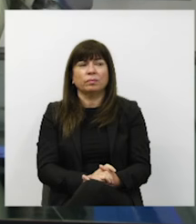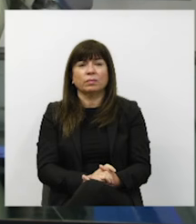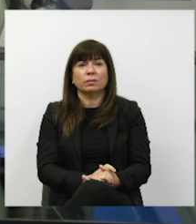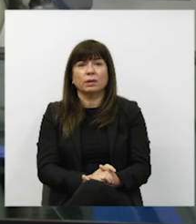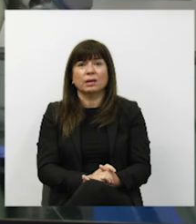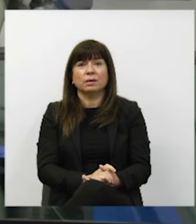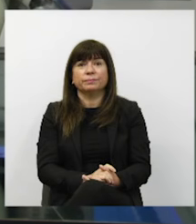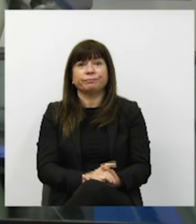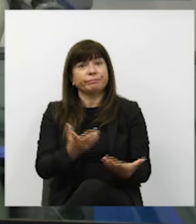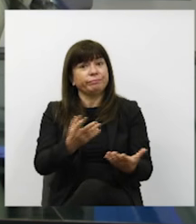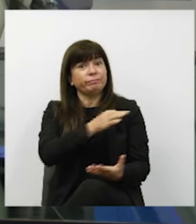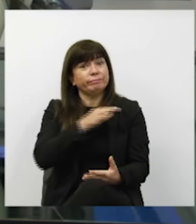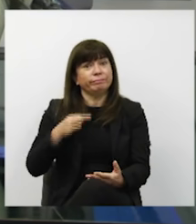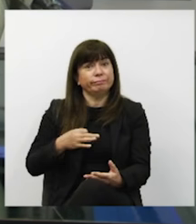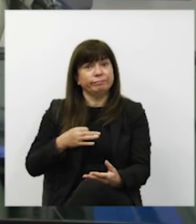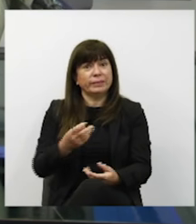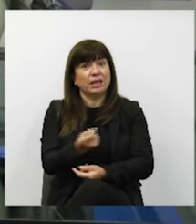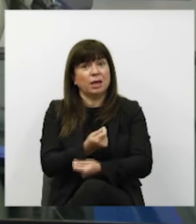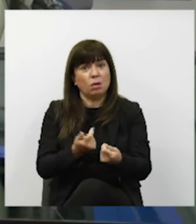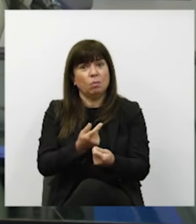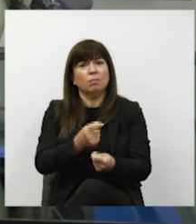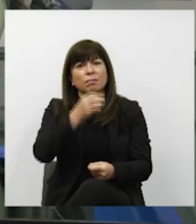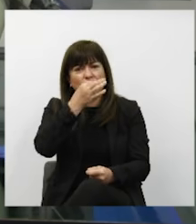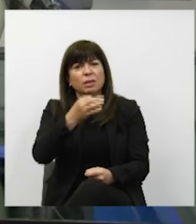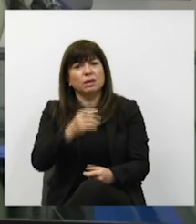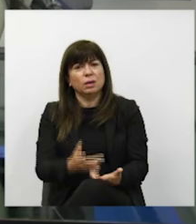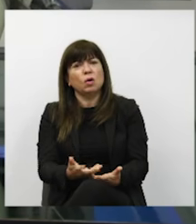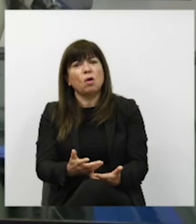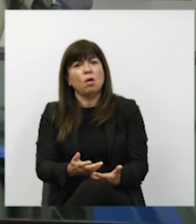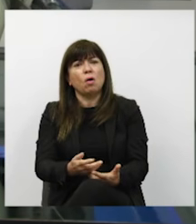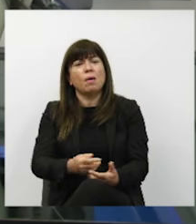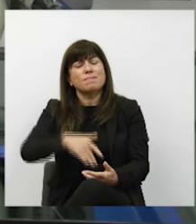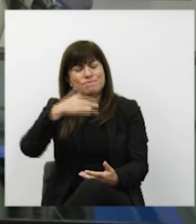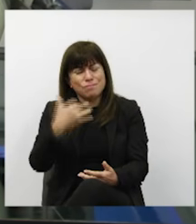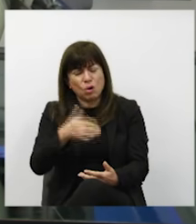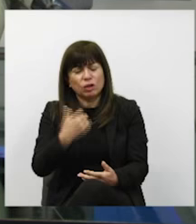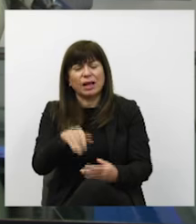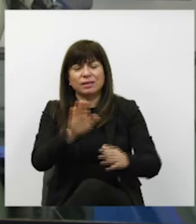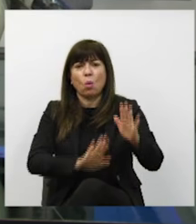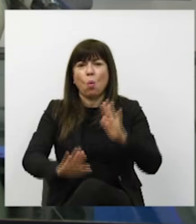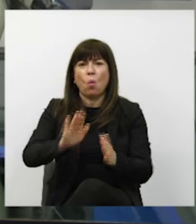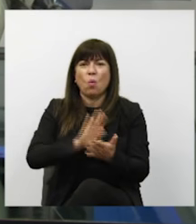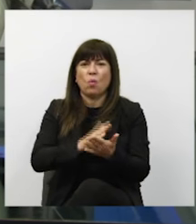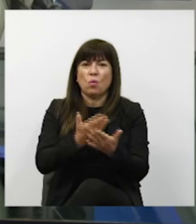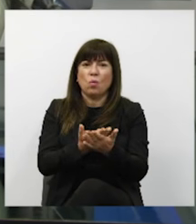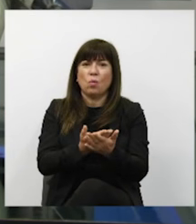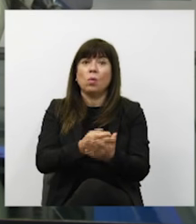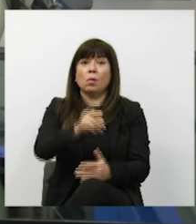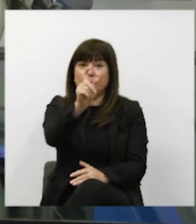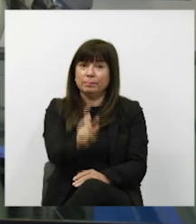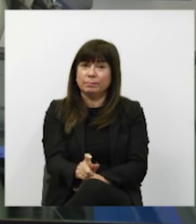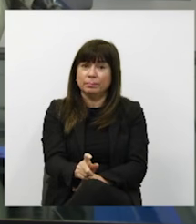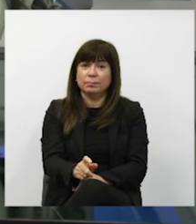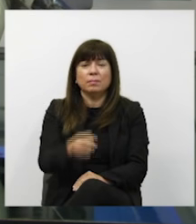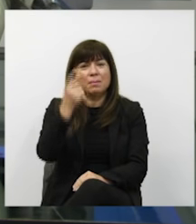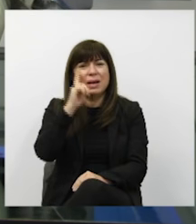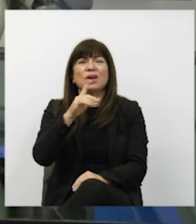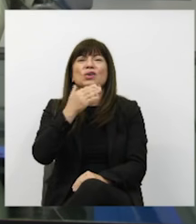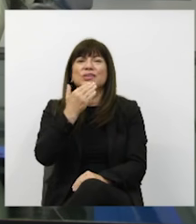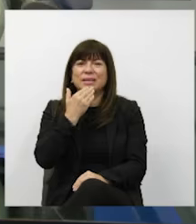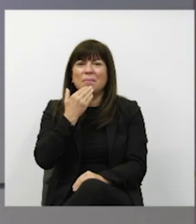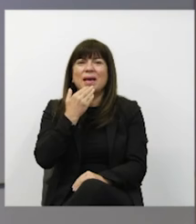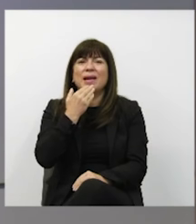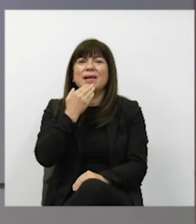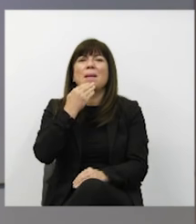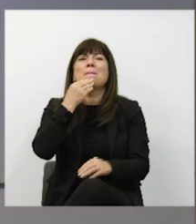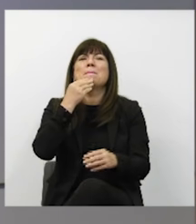el ministro Briones lo dijo muy bien, dijo que no solamente es relevante proteger, ¿no es cierto?, la salud de las personas, sino que también es muy importante proteger